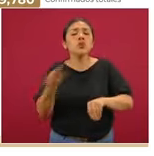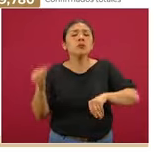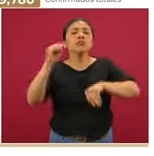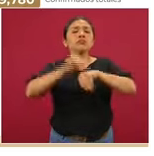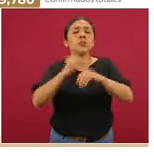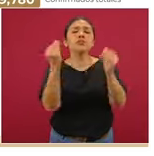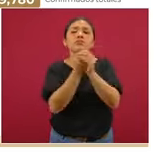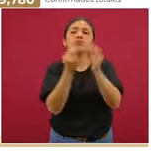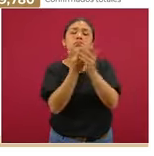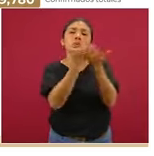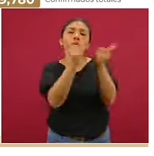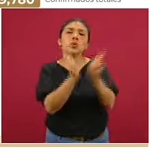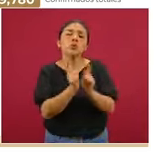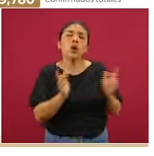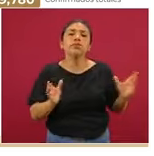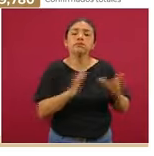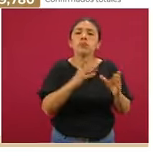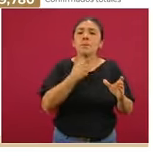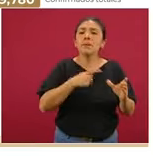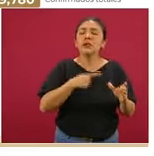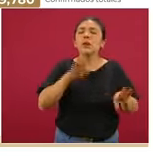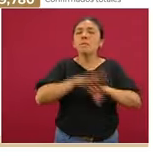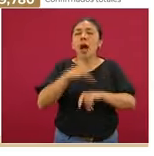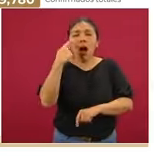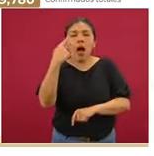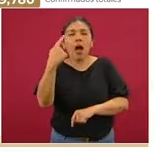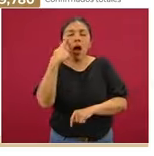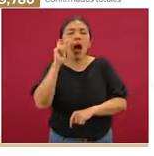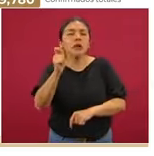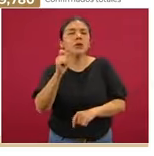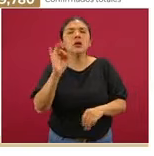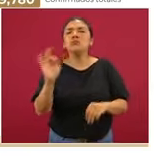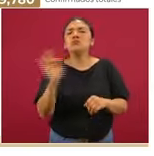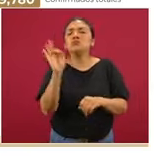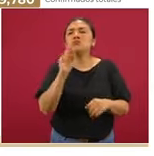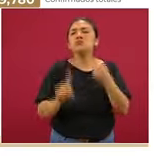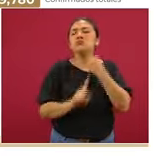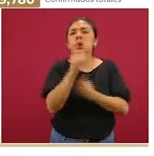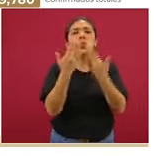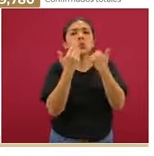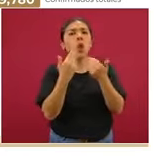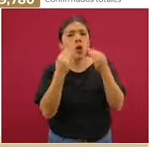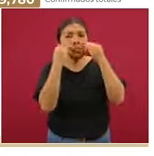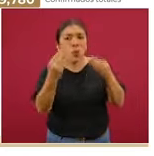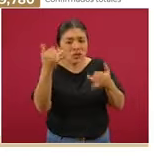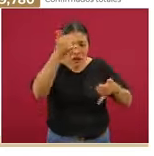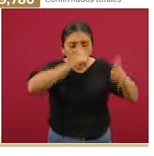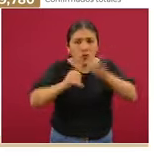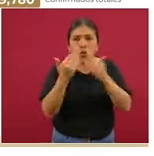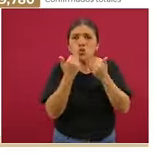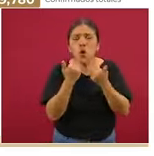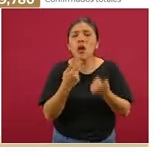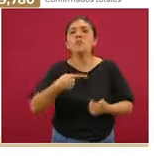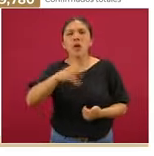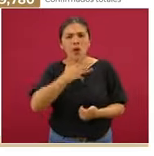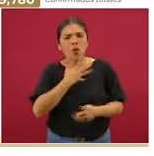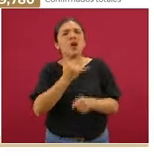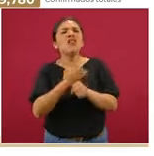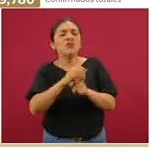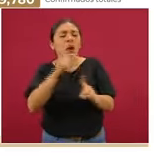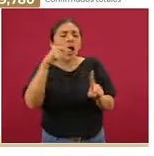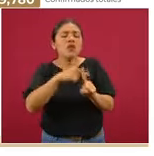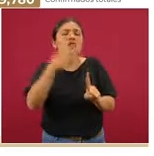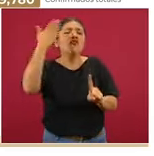la clasificación correspondiente, sobre todo en aquellos casos que en su momento, por ejemplo, no tenían una muestra, pero que se tenía la información de que